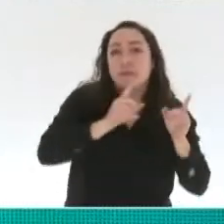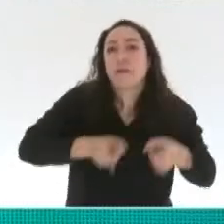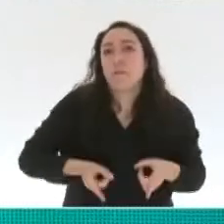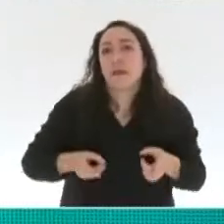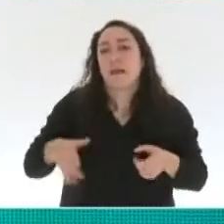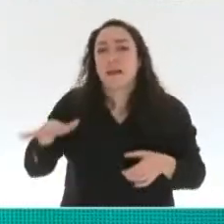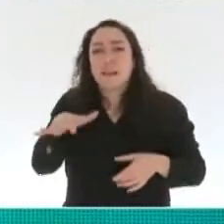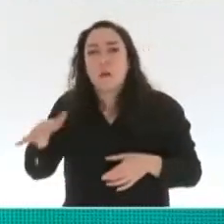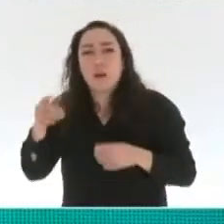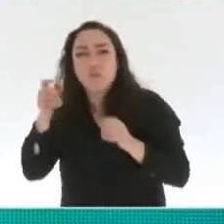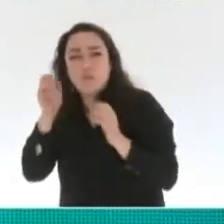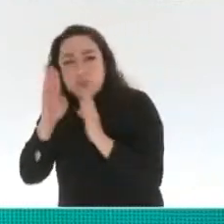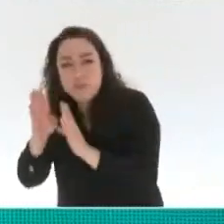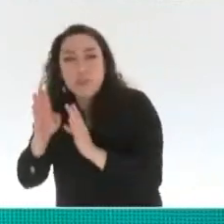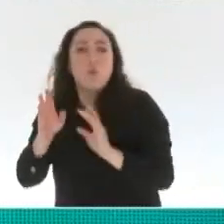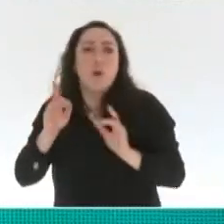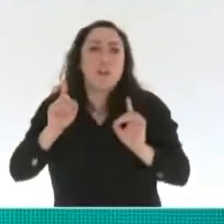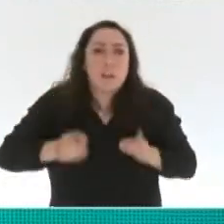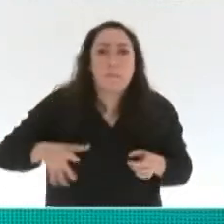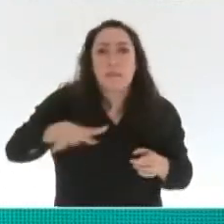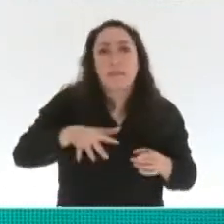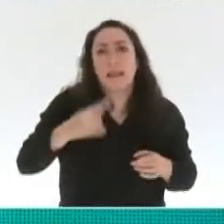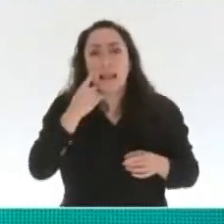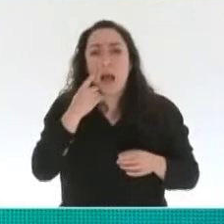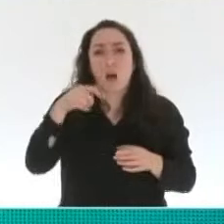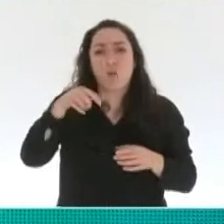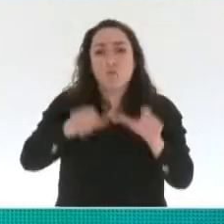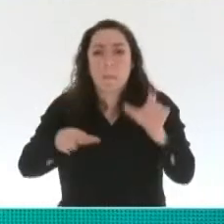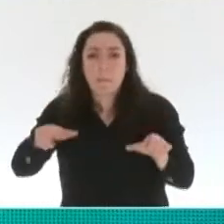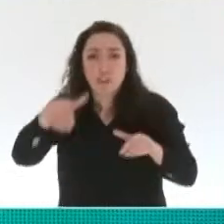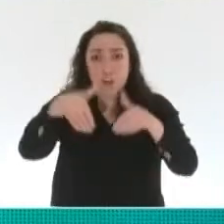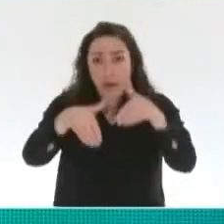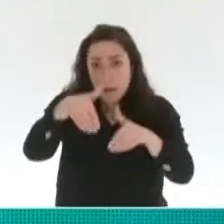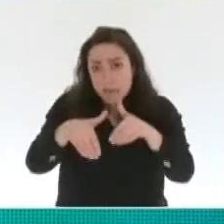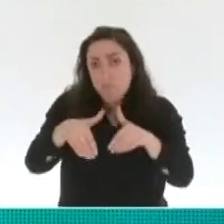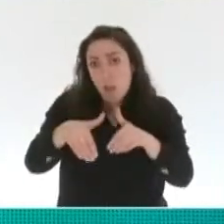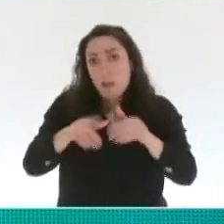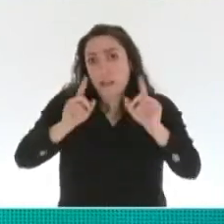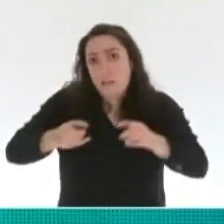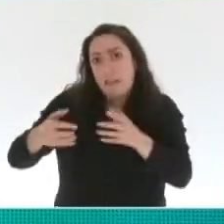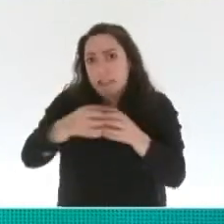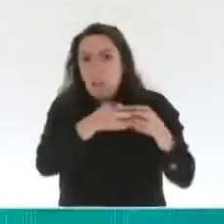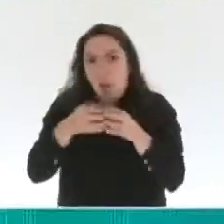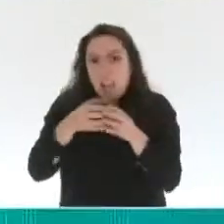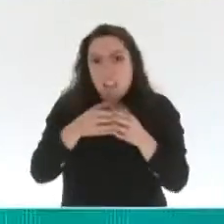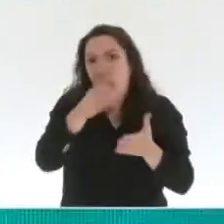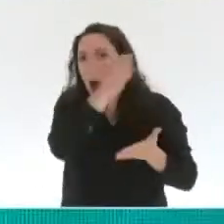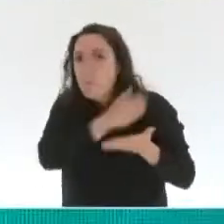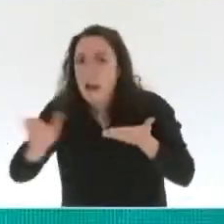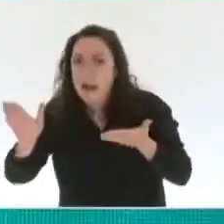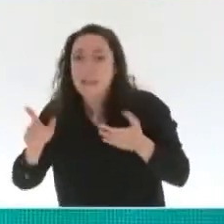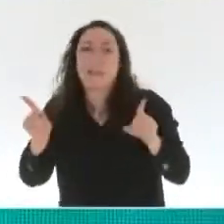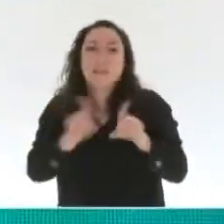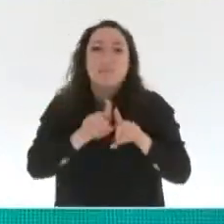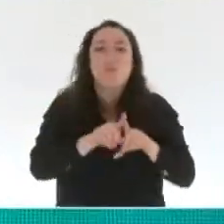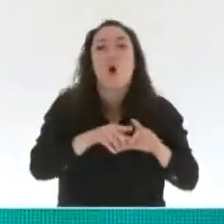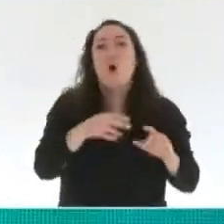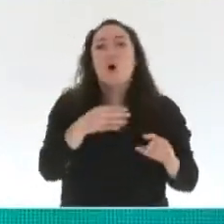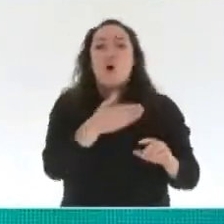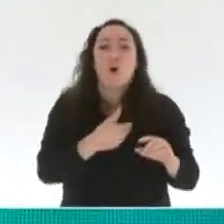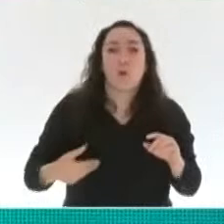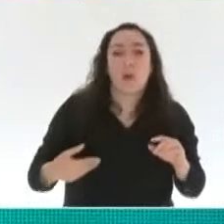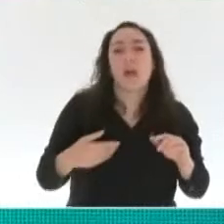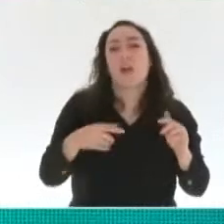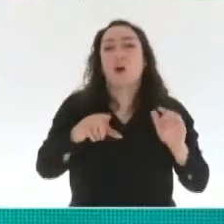barrio bueno tengamos un debate específico para la elección de comuneros eh que no sea dentro de la lista sábana donde se conoce al jefe gobierno o al